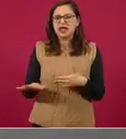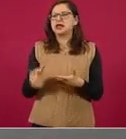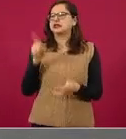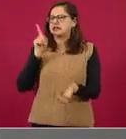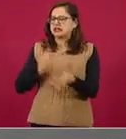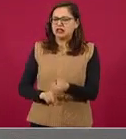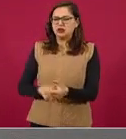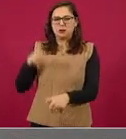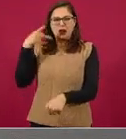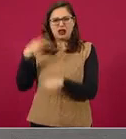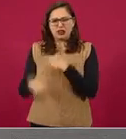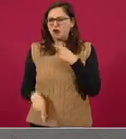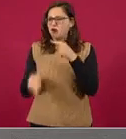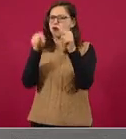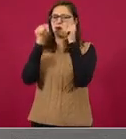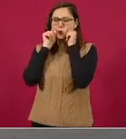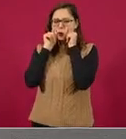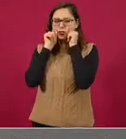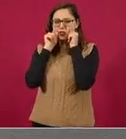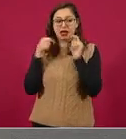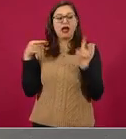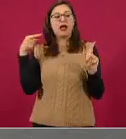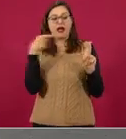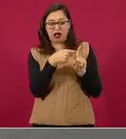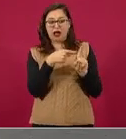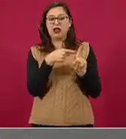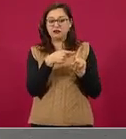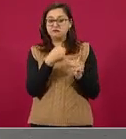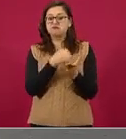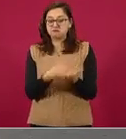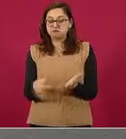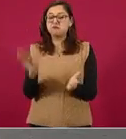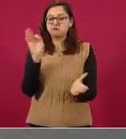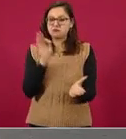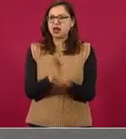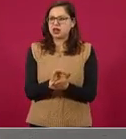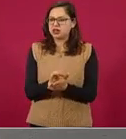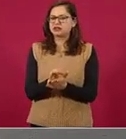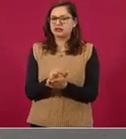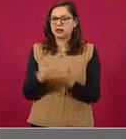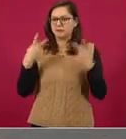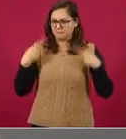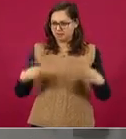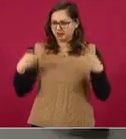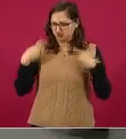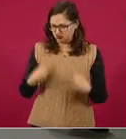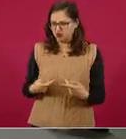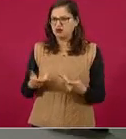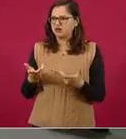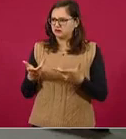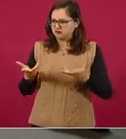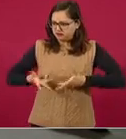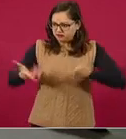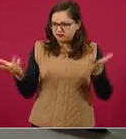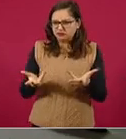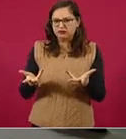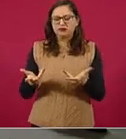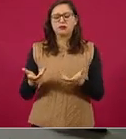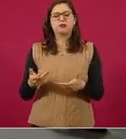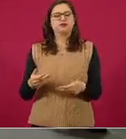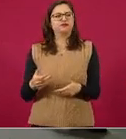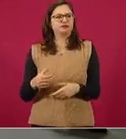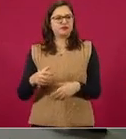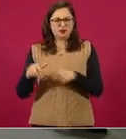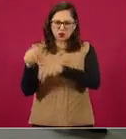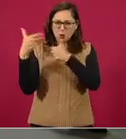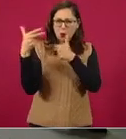más ocultos y dolorosos. Él cree que ahí está la solución a los problemas del país. Haría huelgas de hambre y, si